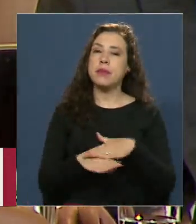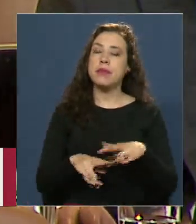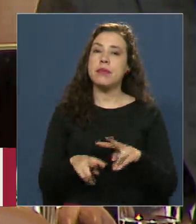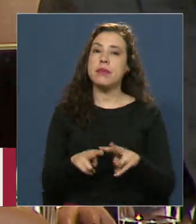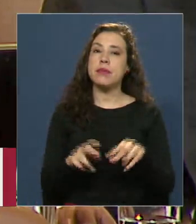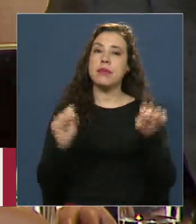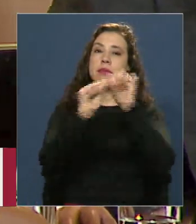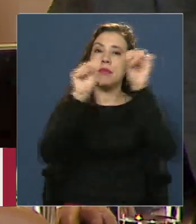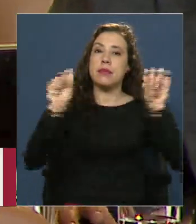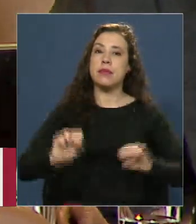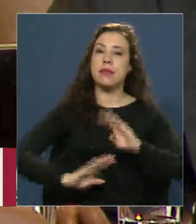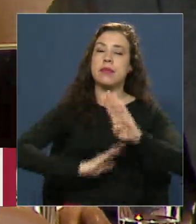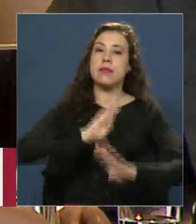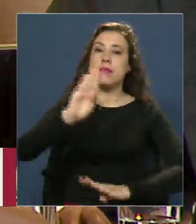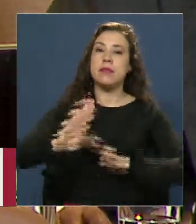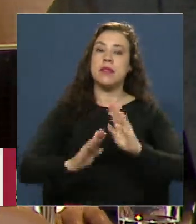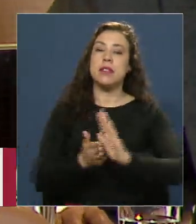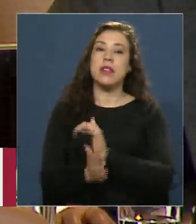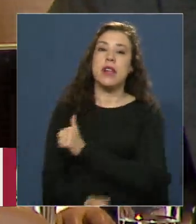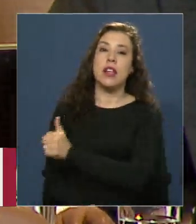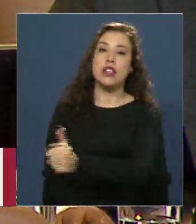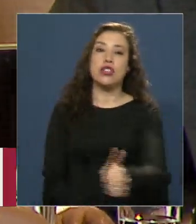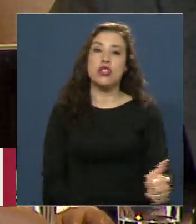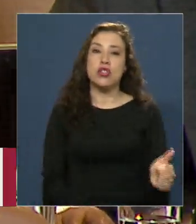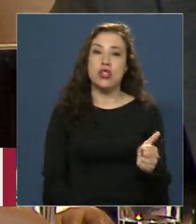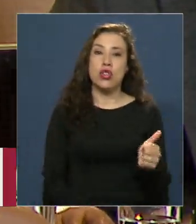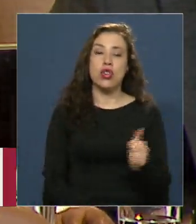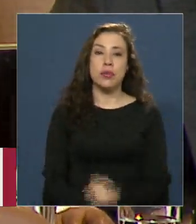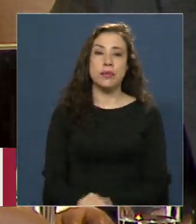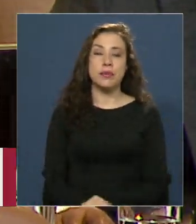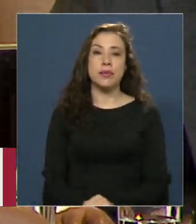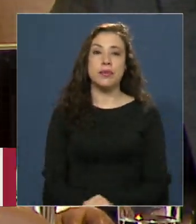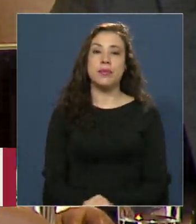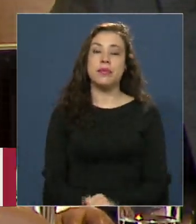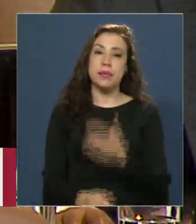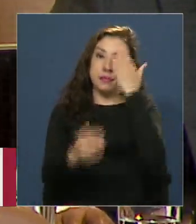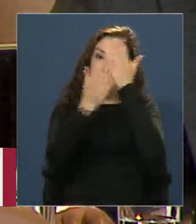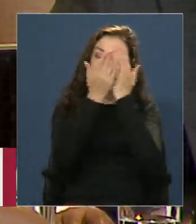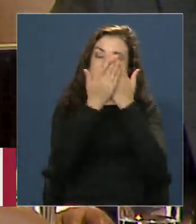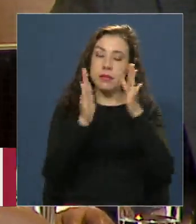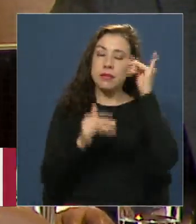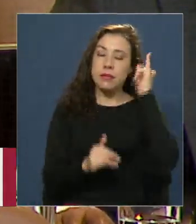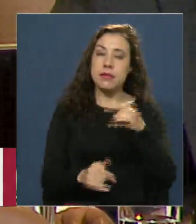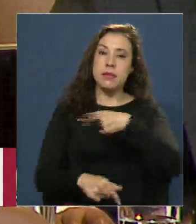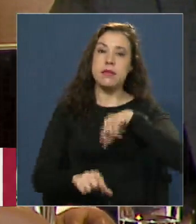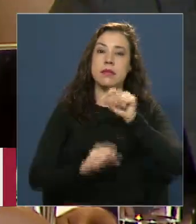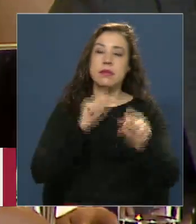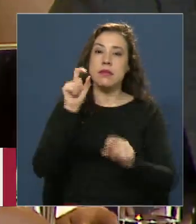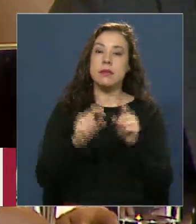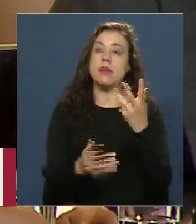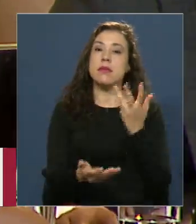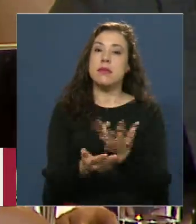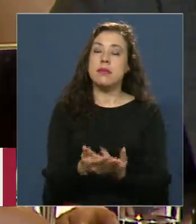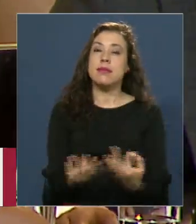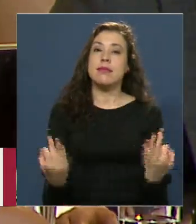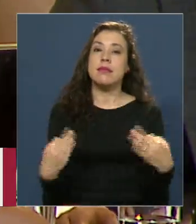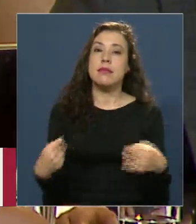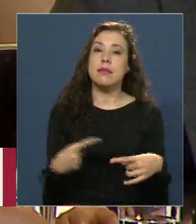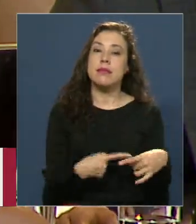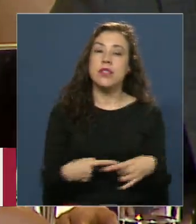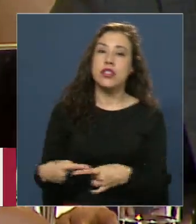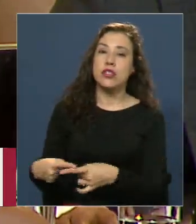un sistema de protección para todas y todos. Desde el Frente Amplio, siempre hemos defendido la existencia de una seguridad